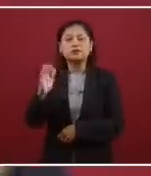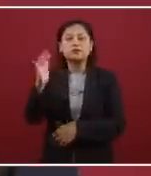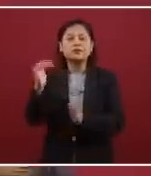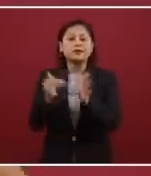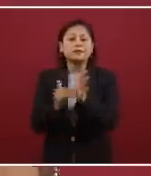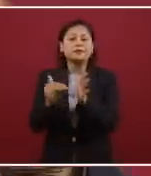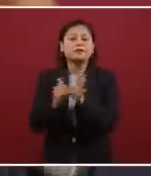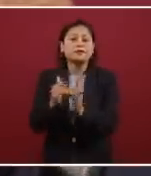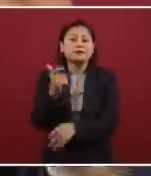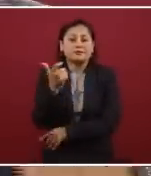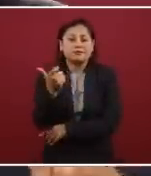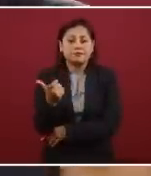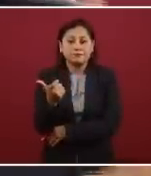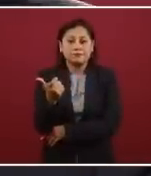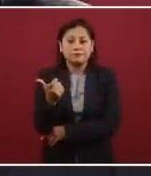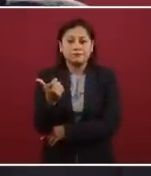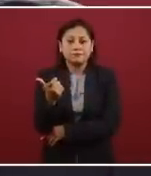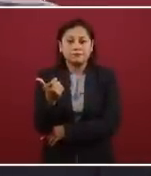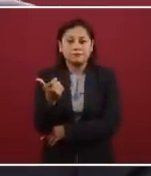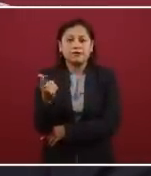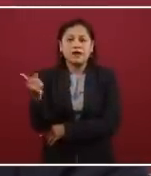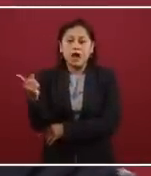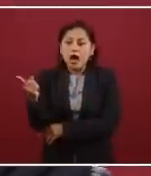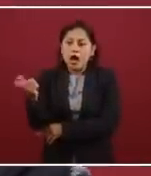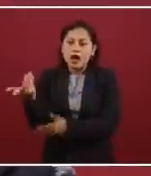Entonces, ahí está, en ruinas,